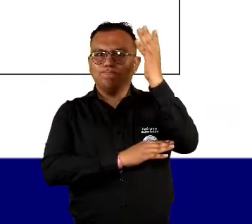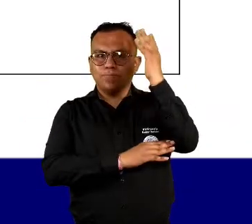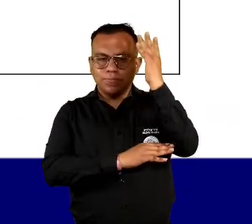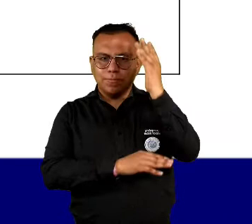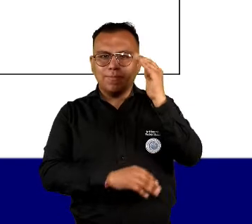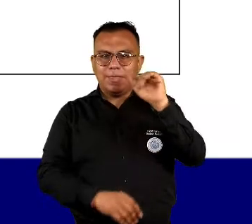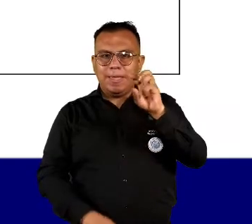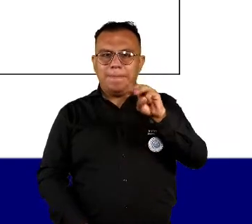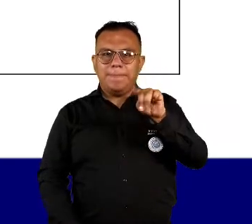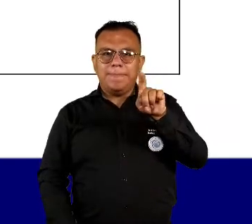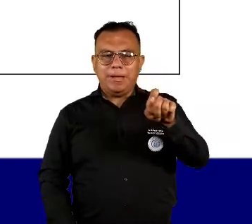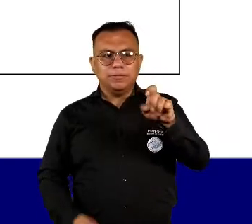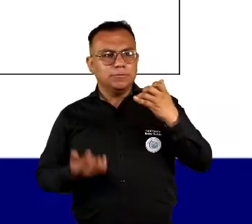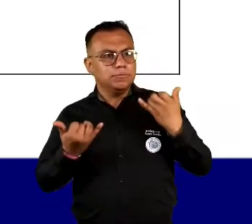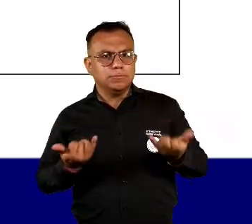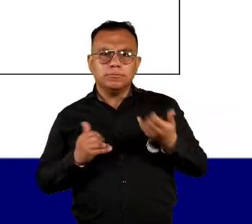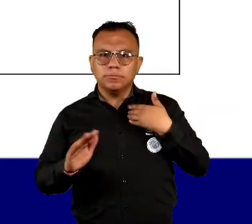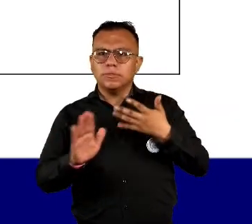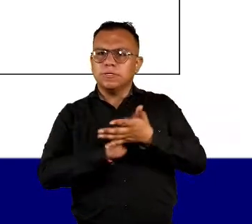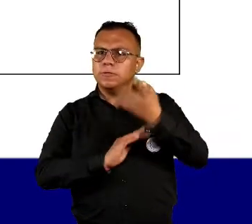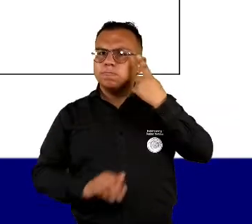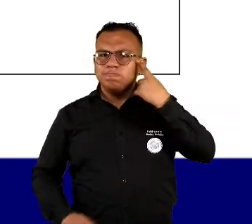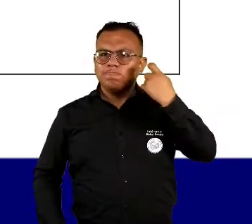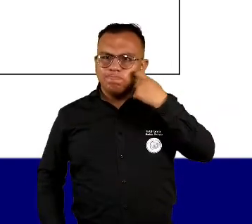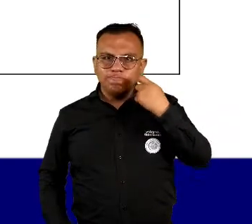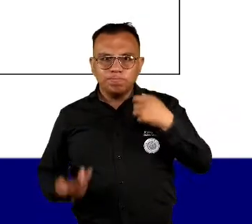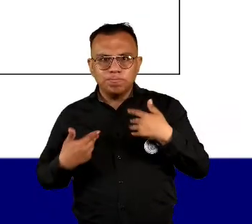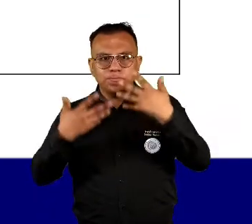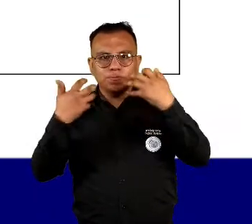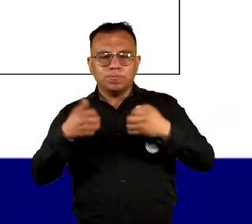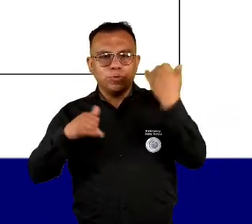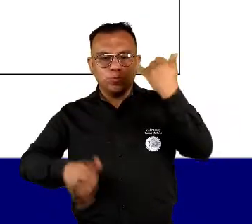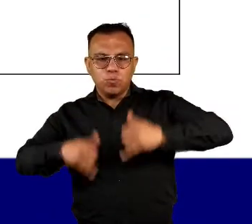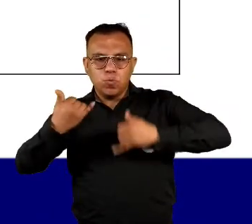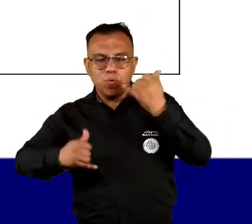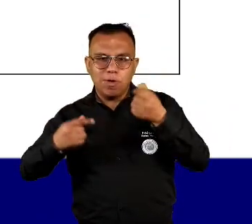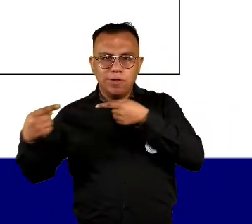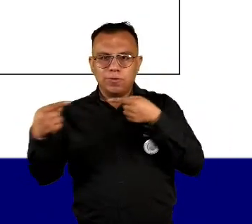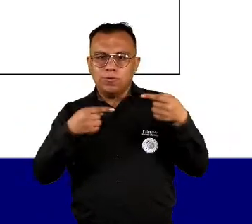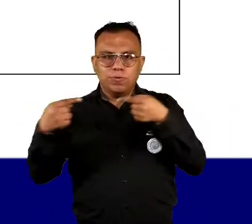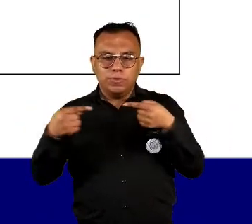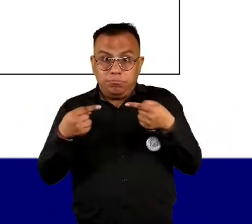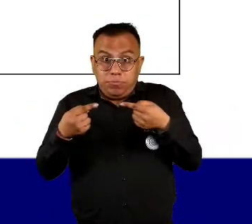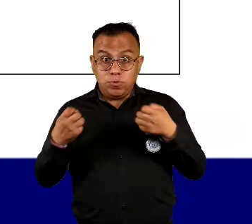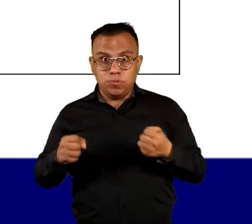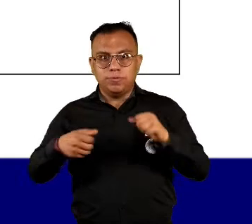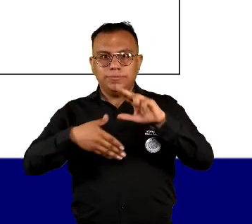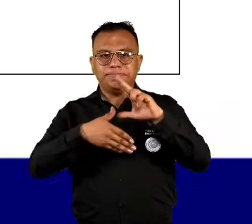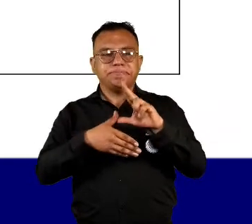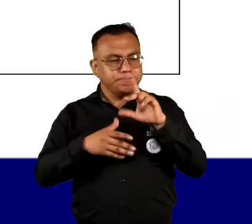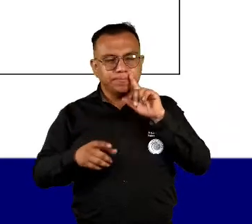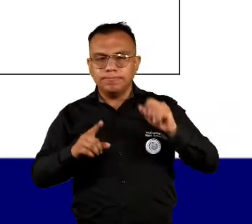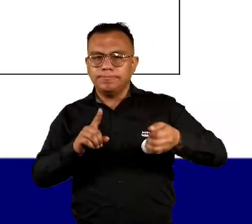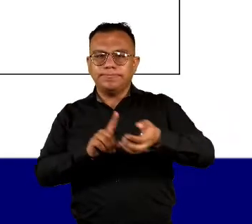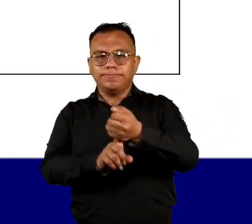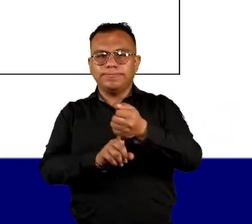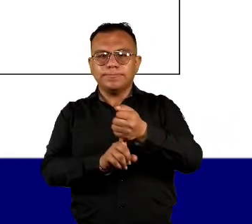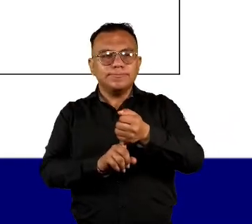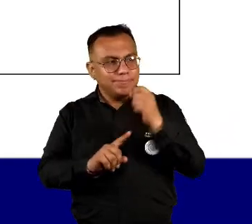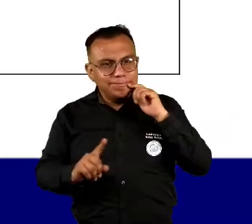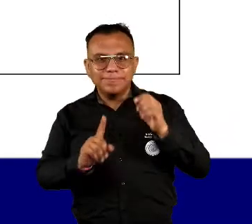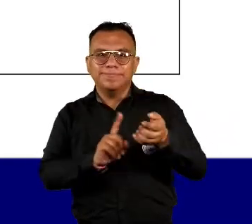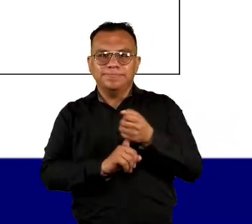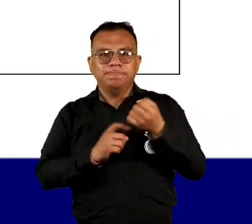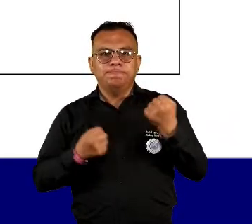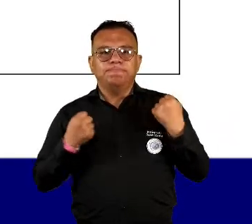Max digo zorro y él se puso un reto grande que era un juego de lucha en Latinoamérica un reto enorme y logro ese reto de que